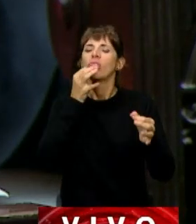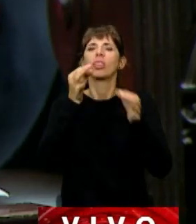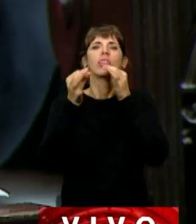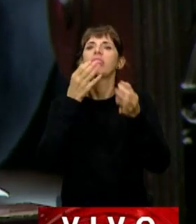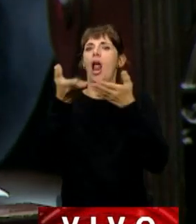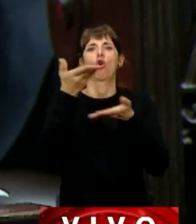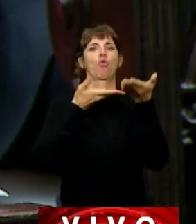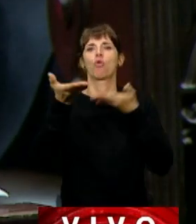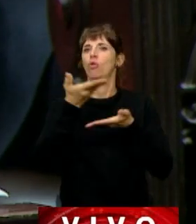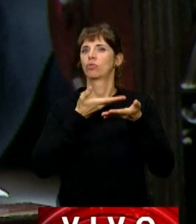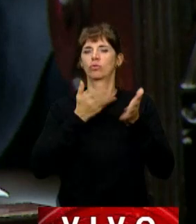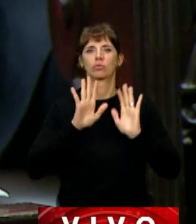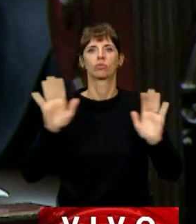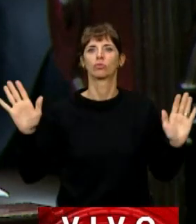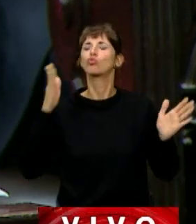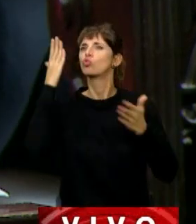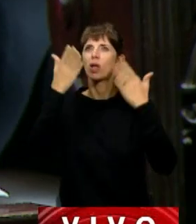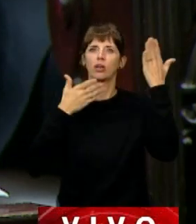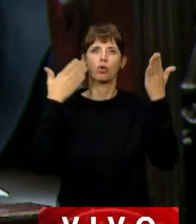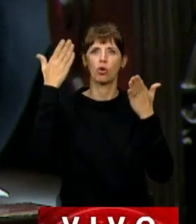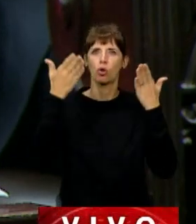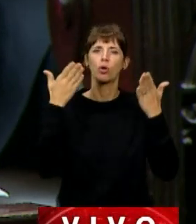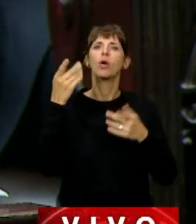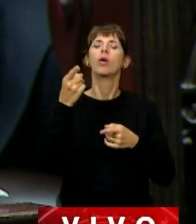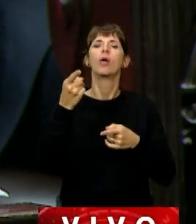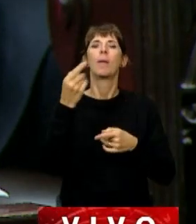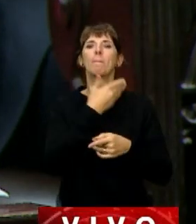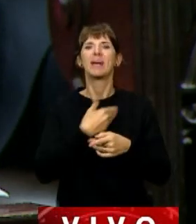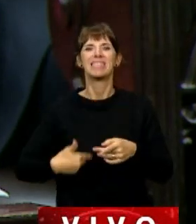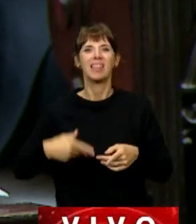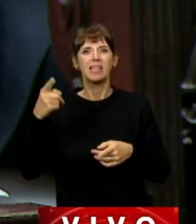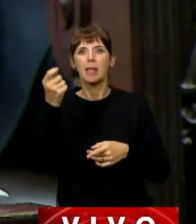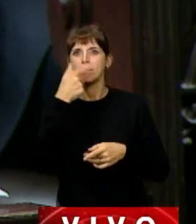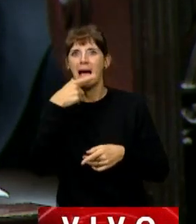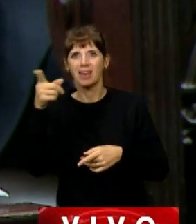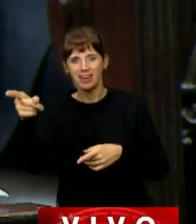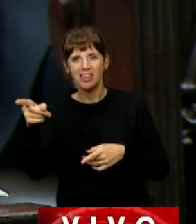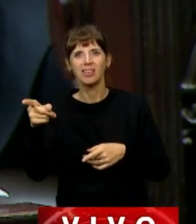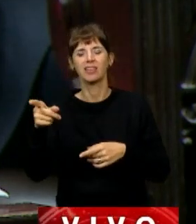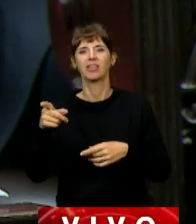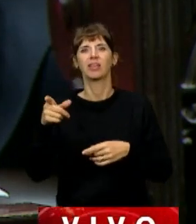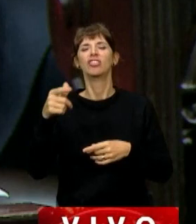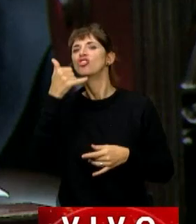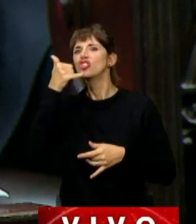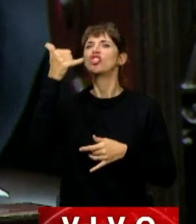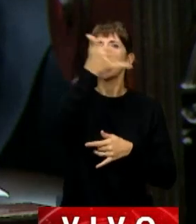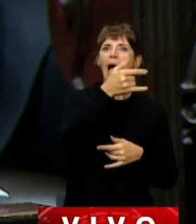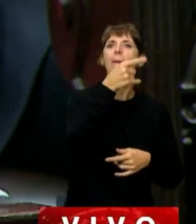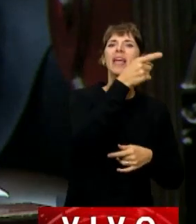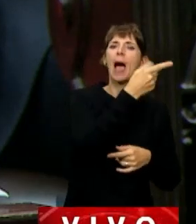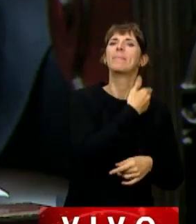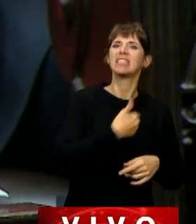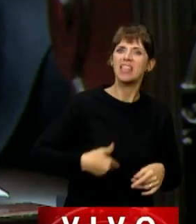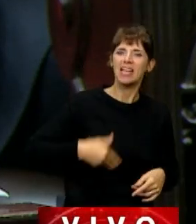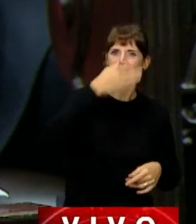dialoguemos, sueño con que el presidente Macri llame a la presidenta Cristina Fernández